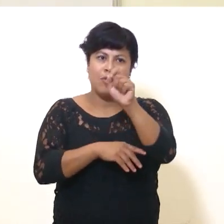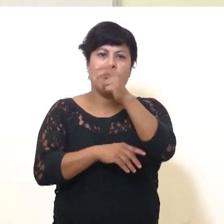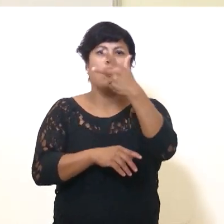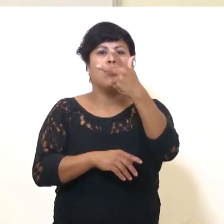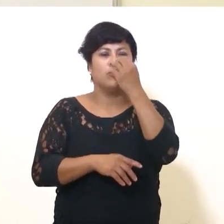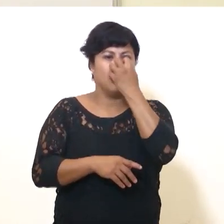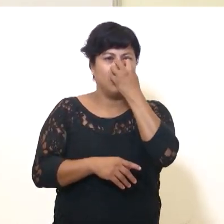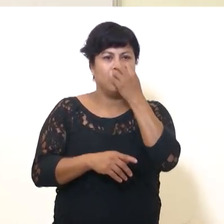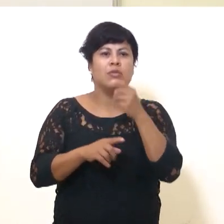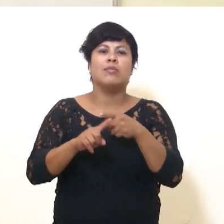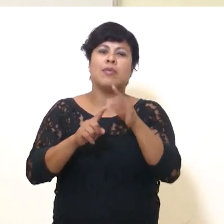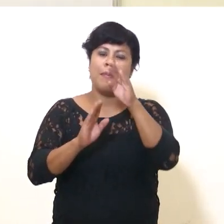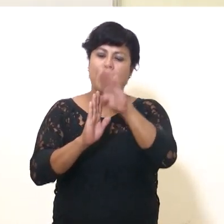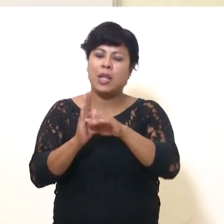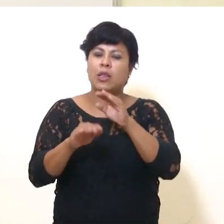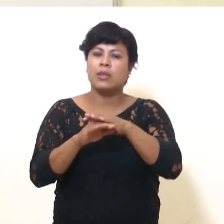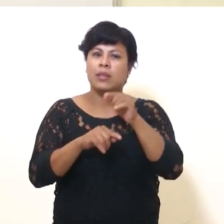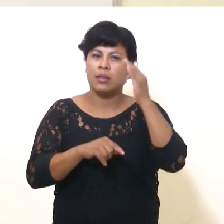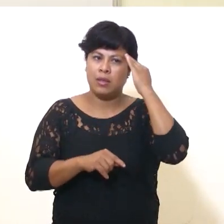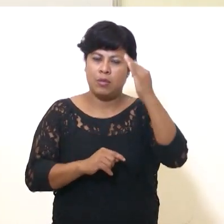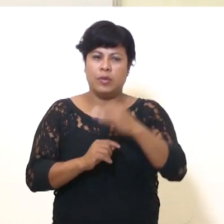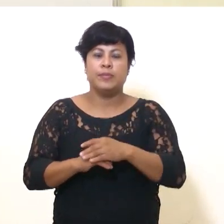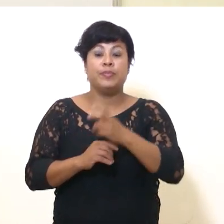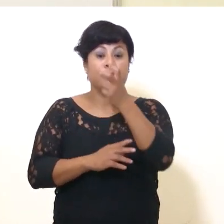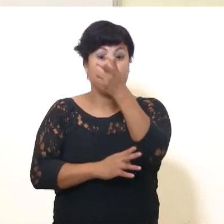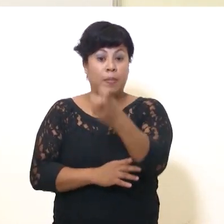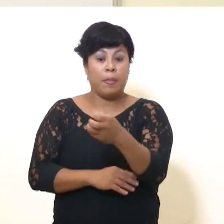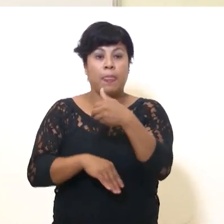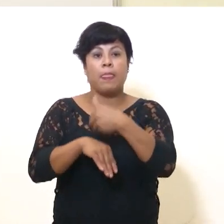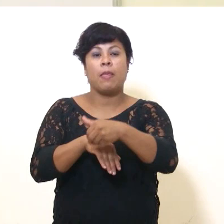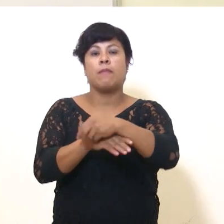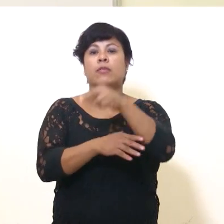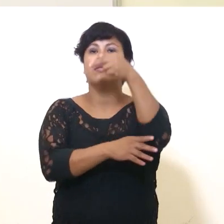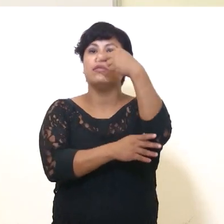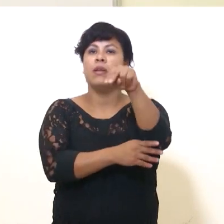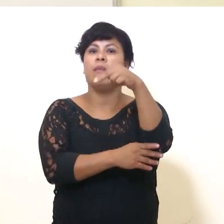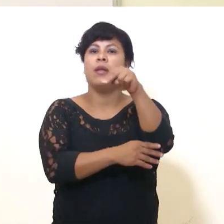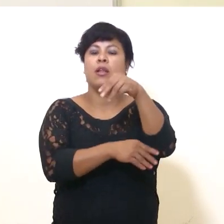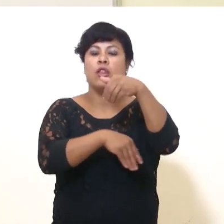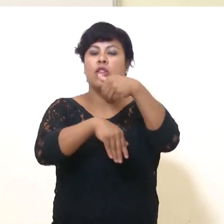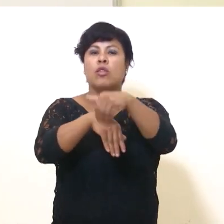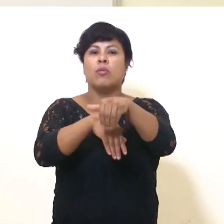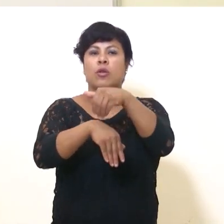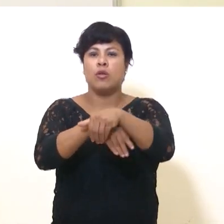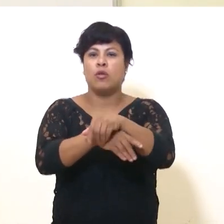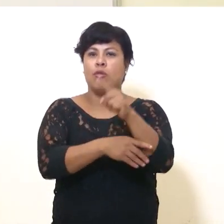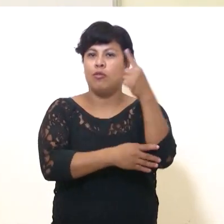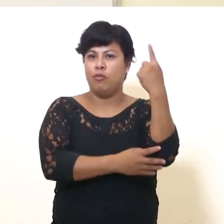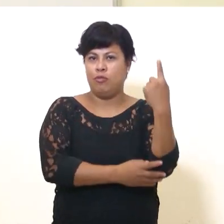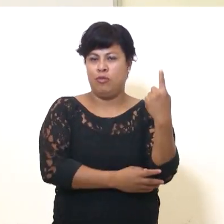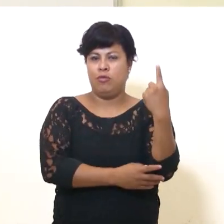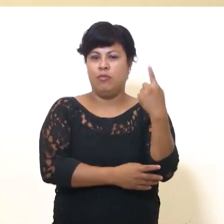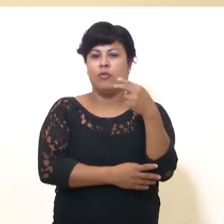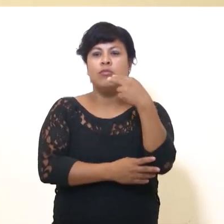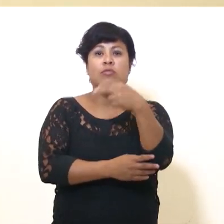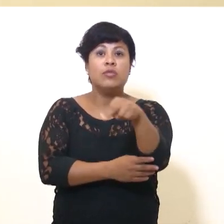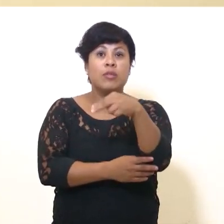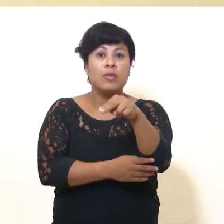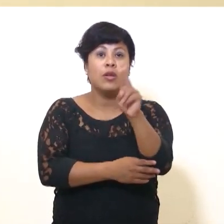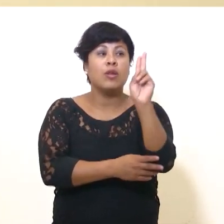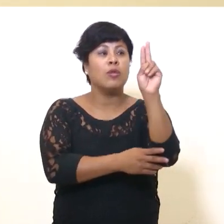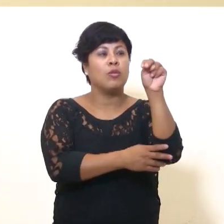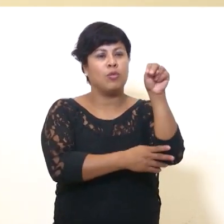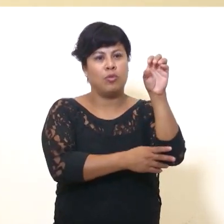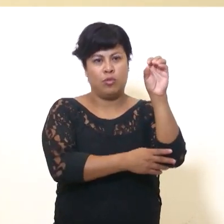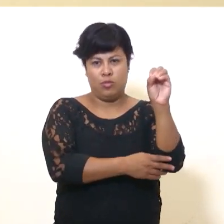ositos, ¿verdad? Nos dilatamos menos. Les presento a este número que se llama el número